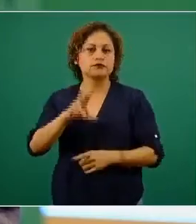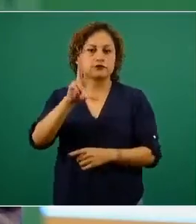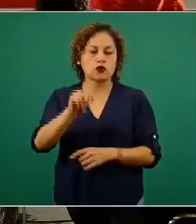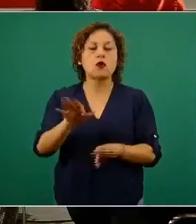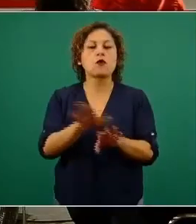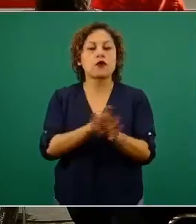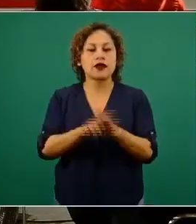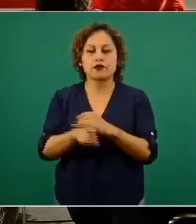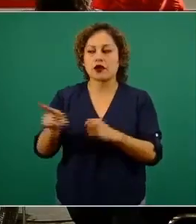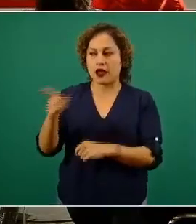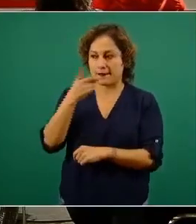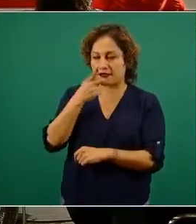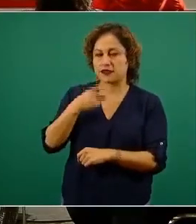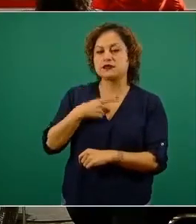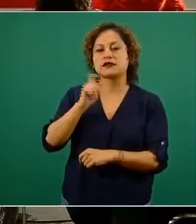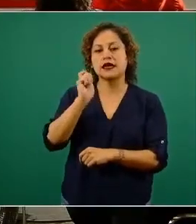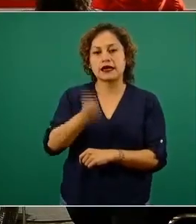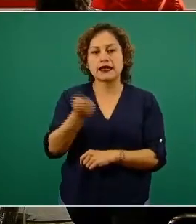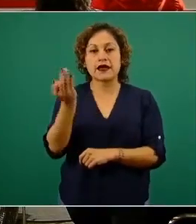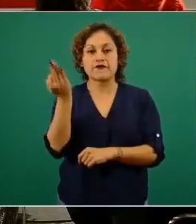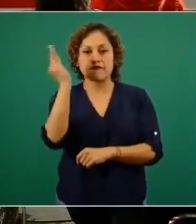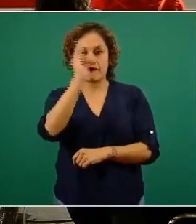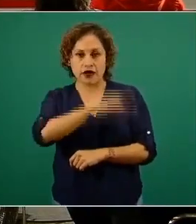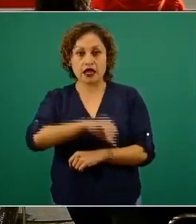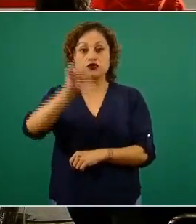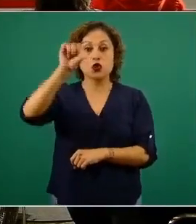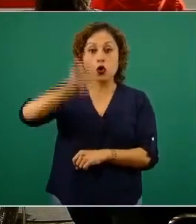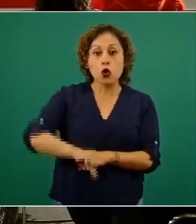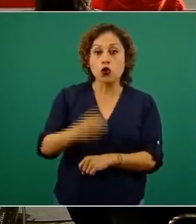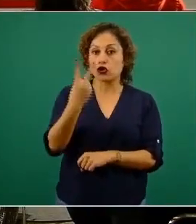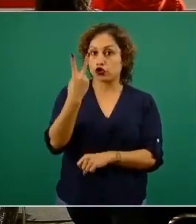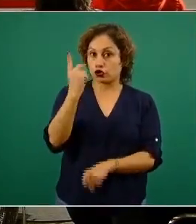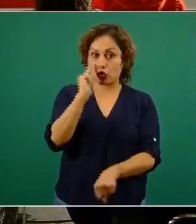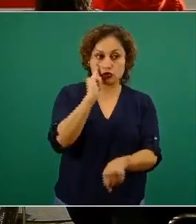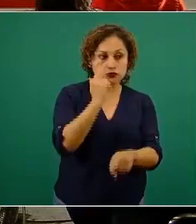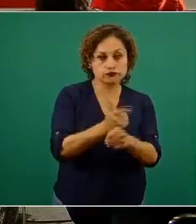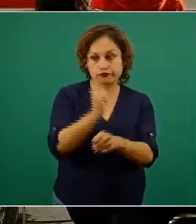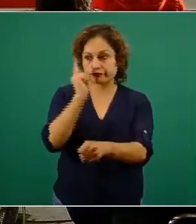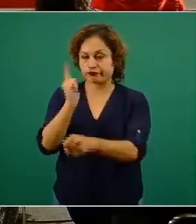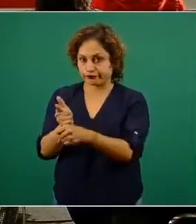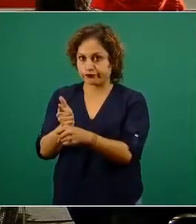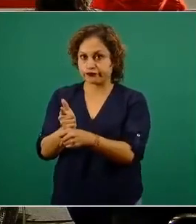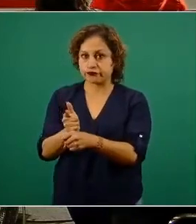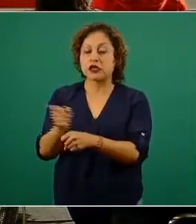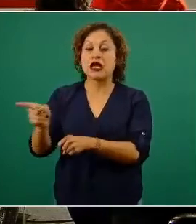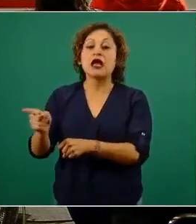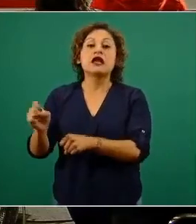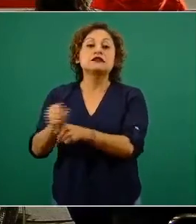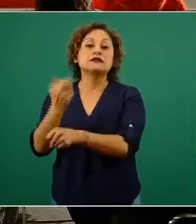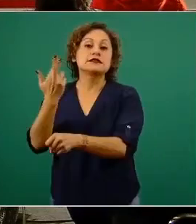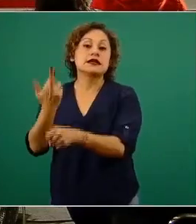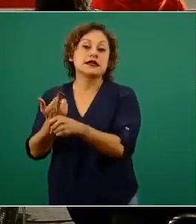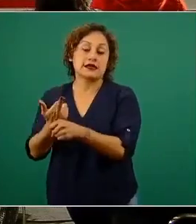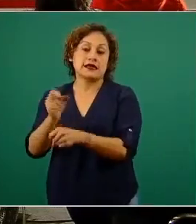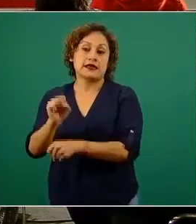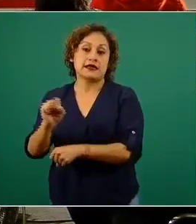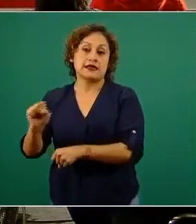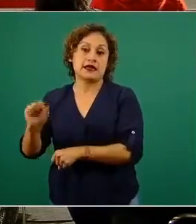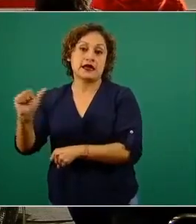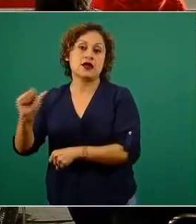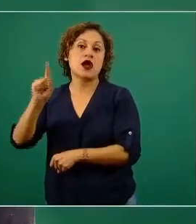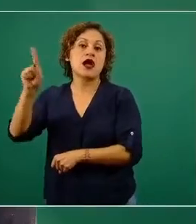falsificación. Hoy detectamos dos incidentes. Uno lo detectó la Secretaría de Salud de Quintana